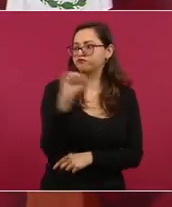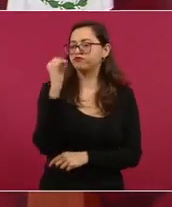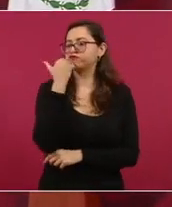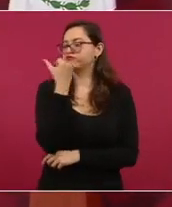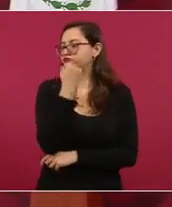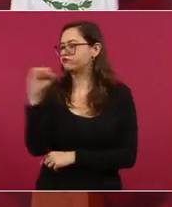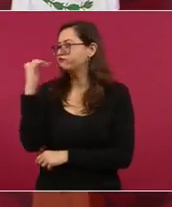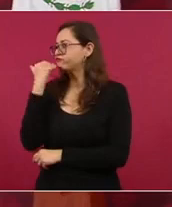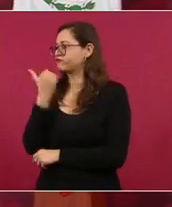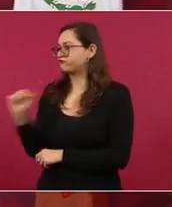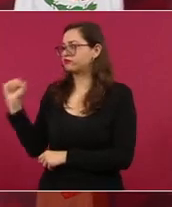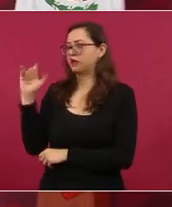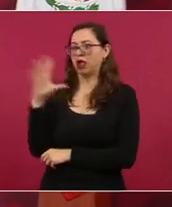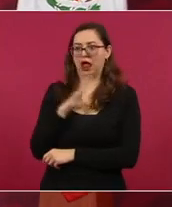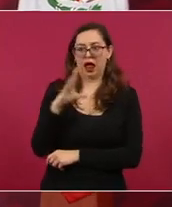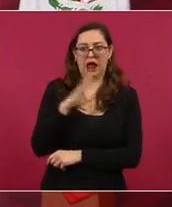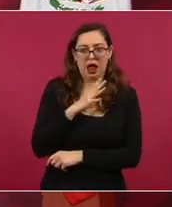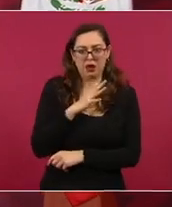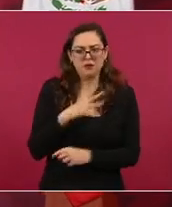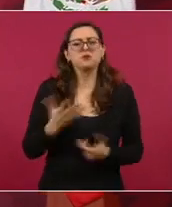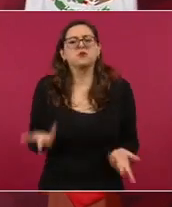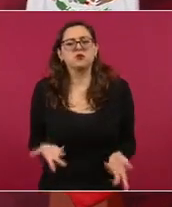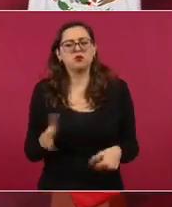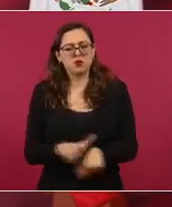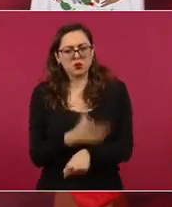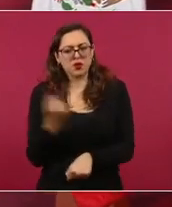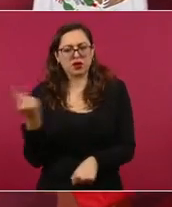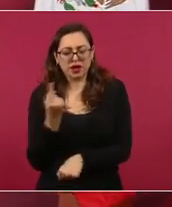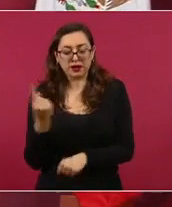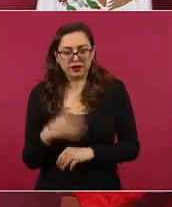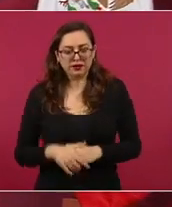profesional, pues le dan